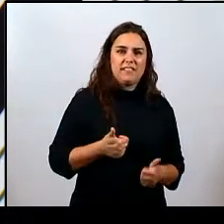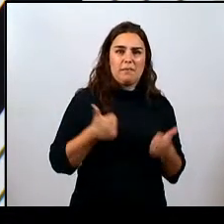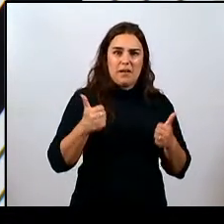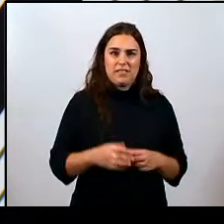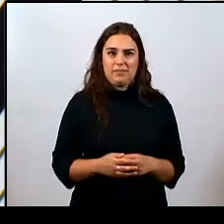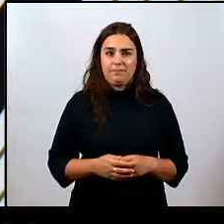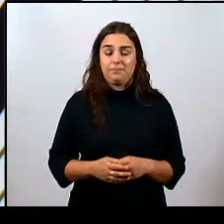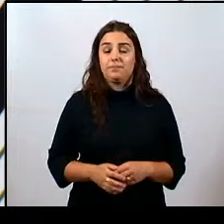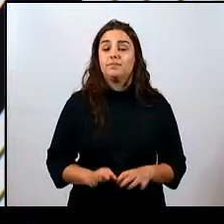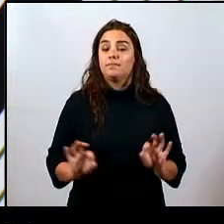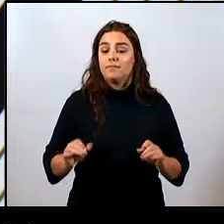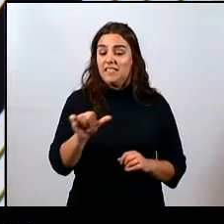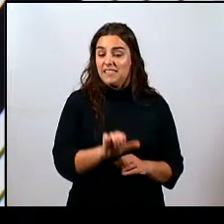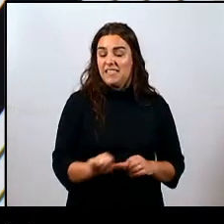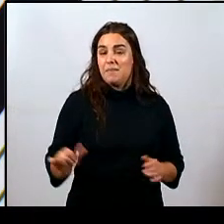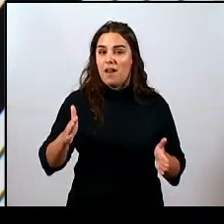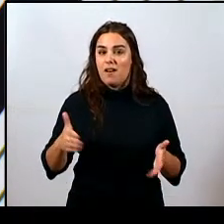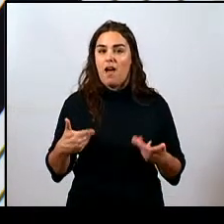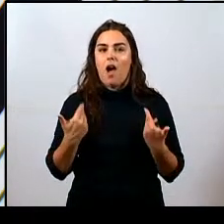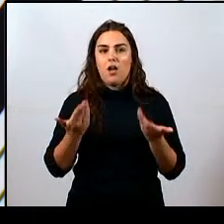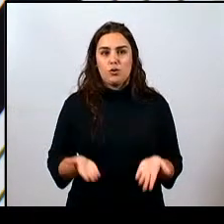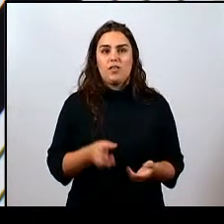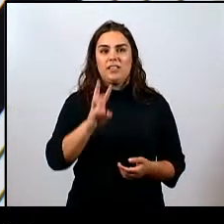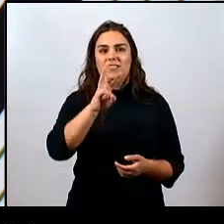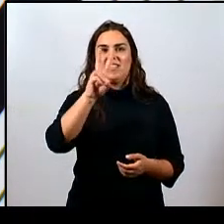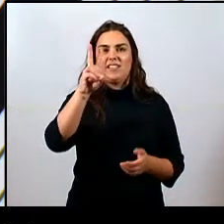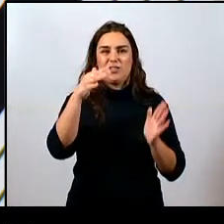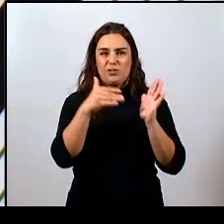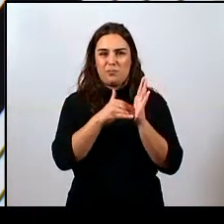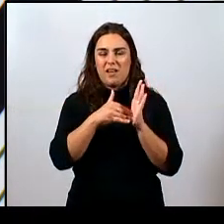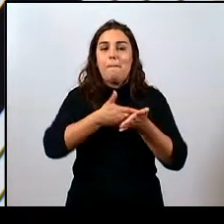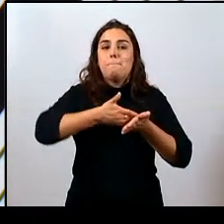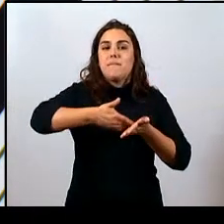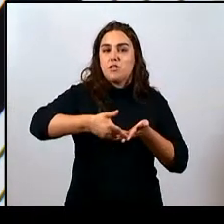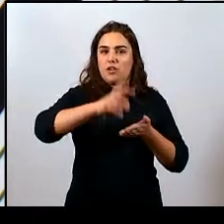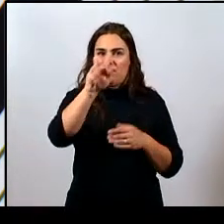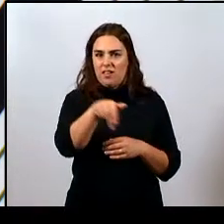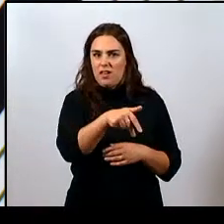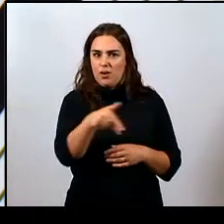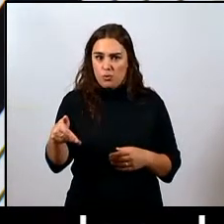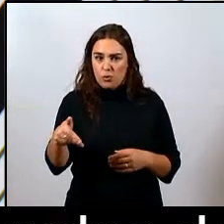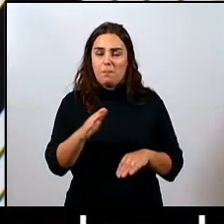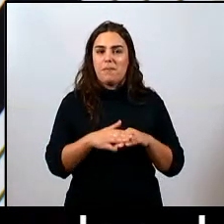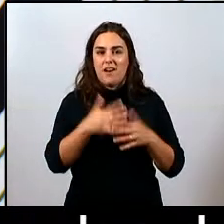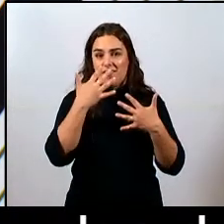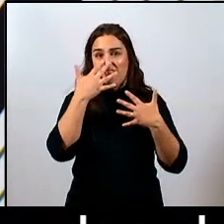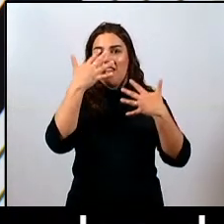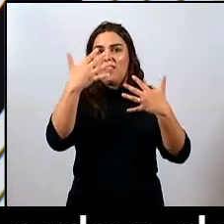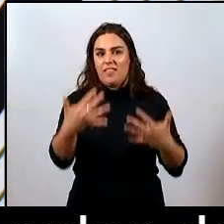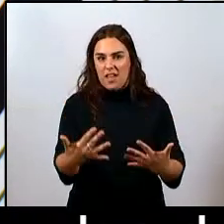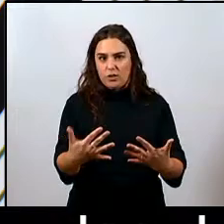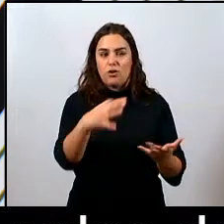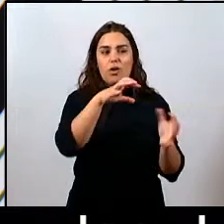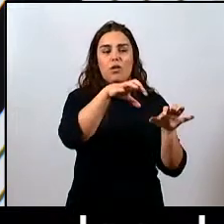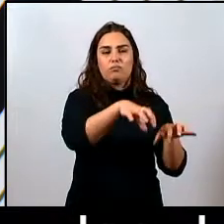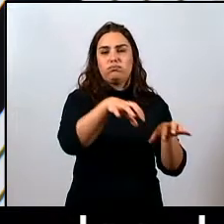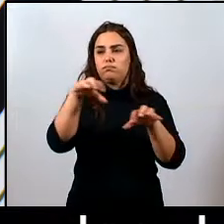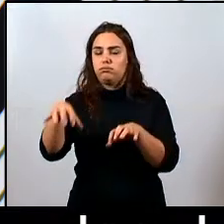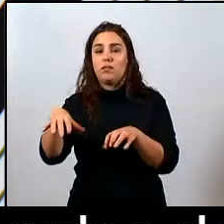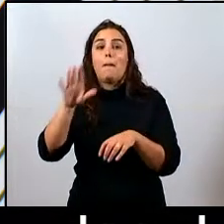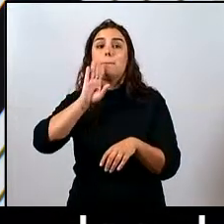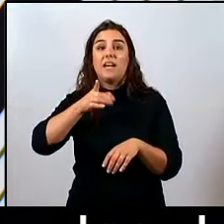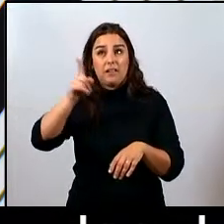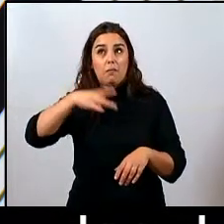semana ese paquete de ayudas de 32.000 millones de euros en 10 años, para prolongar 10 años la vida de 2 centrales nucleares en Bélgica, es